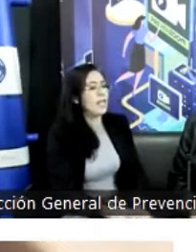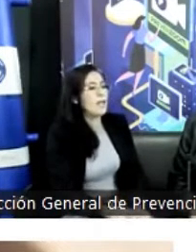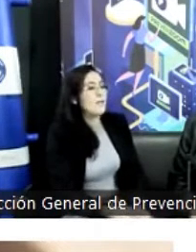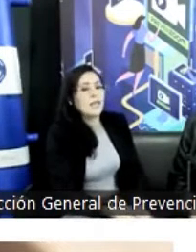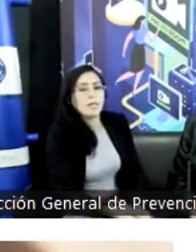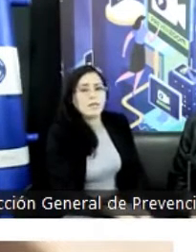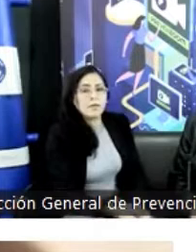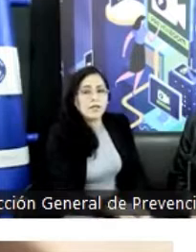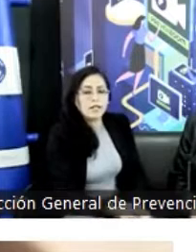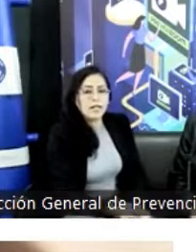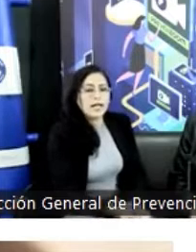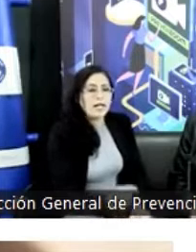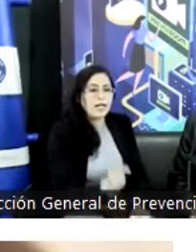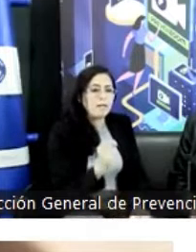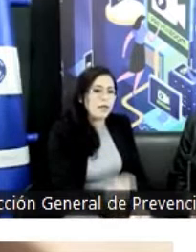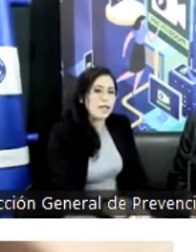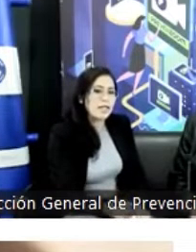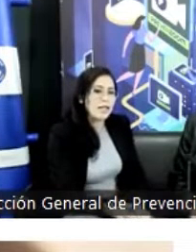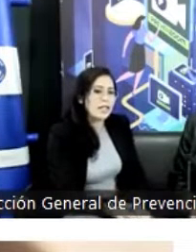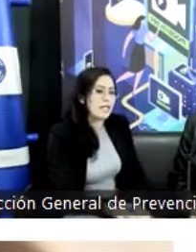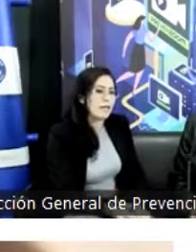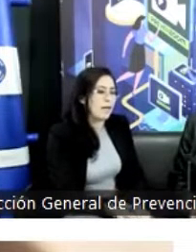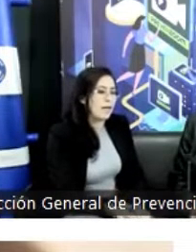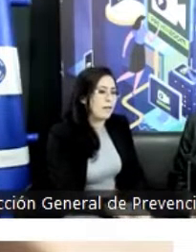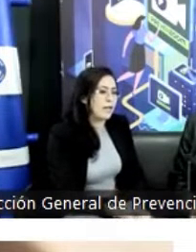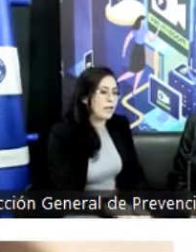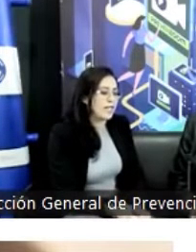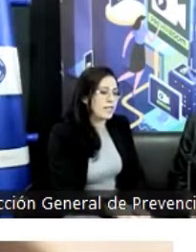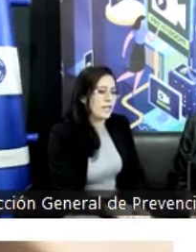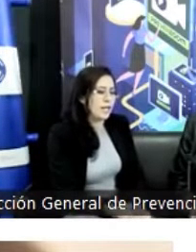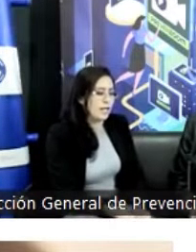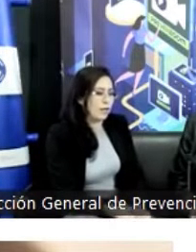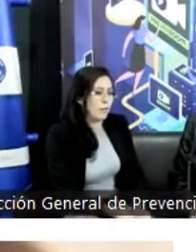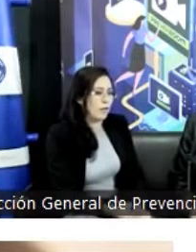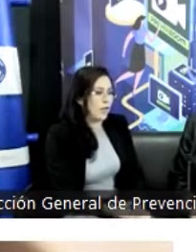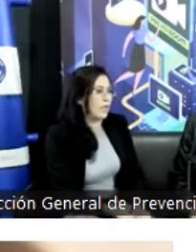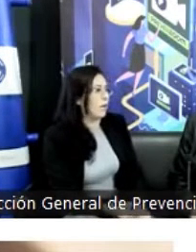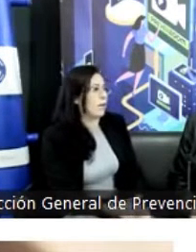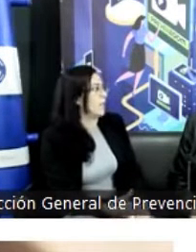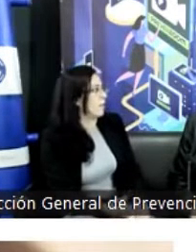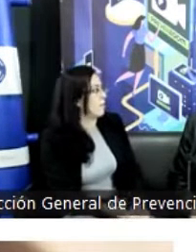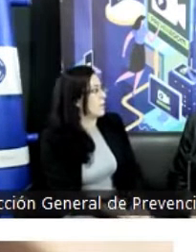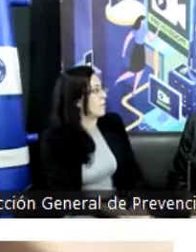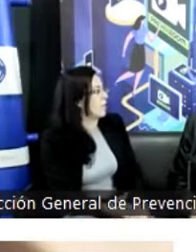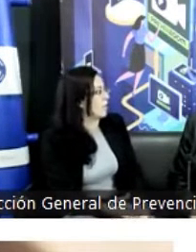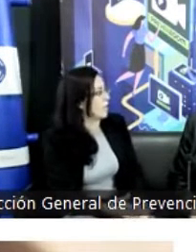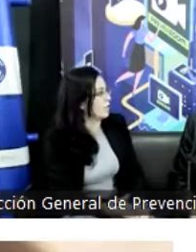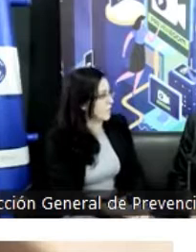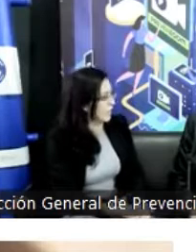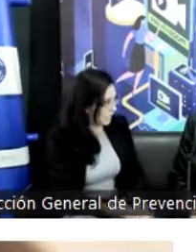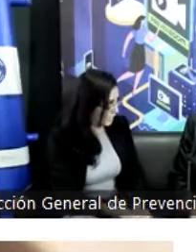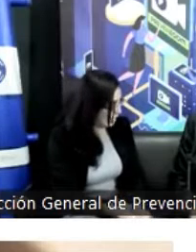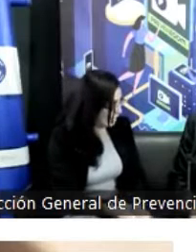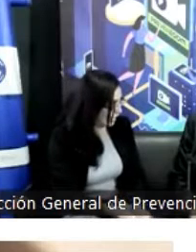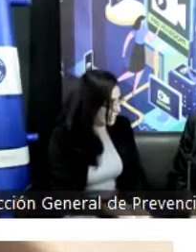mental. Y pues bueno, creo que aquí la importancia de este tema, Alberto, es poder observar precisamente lo que nos